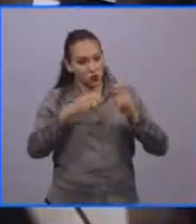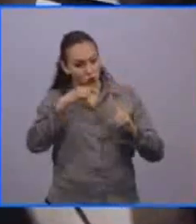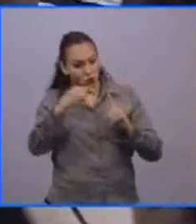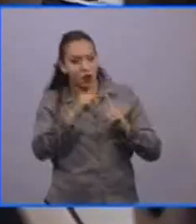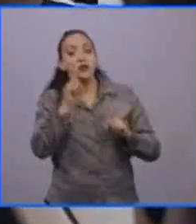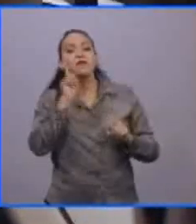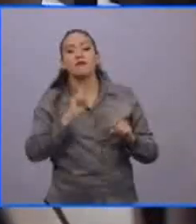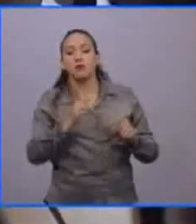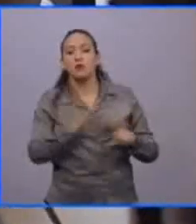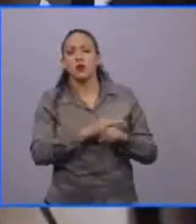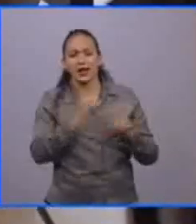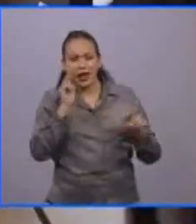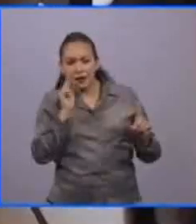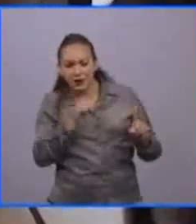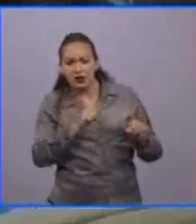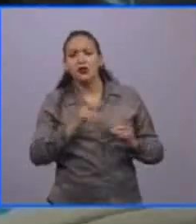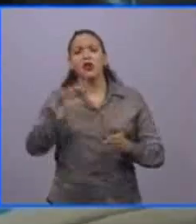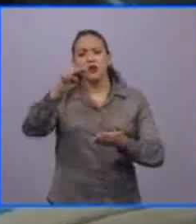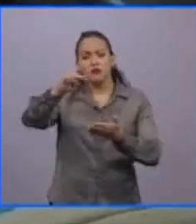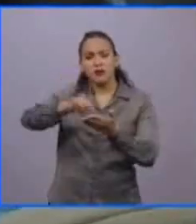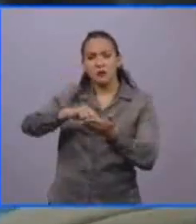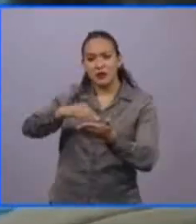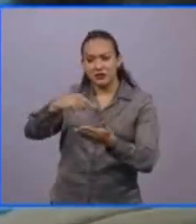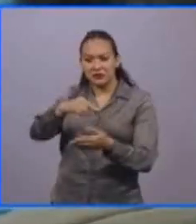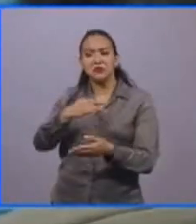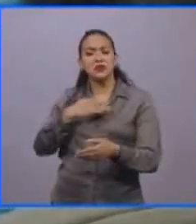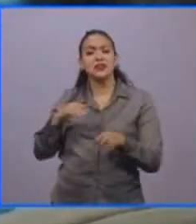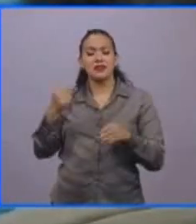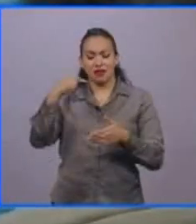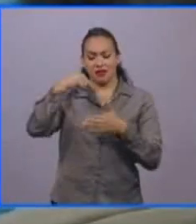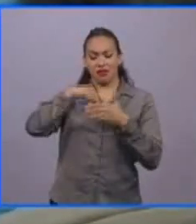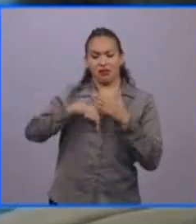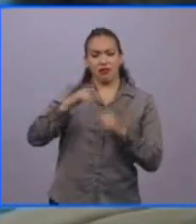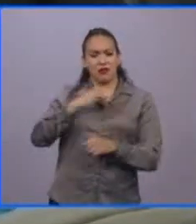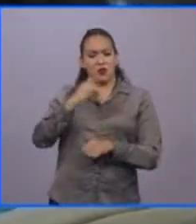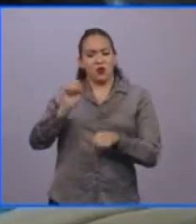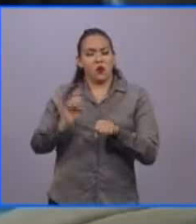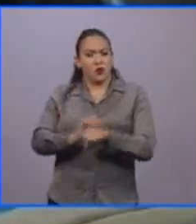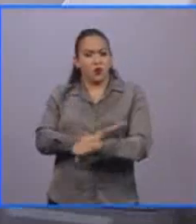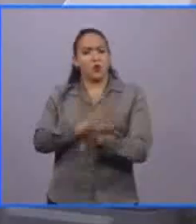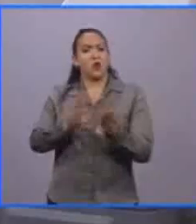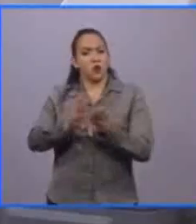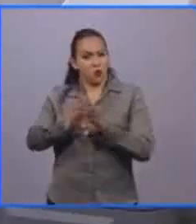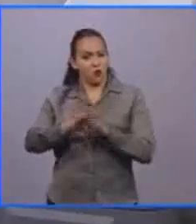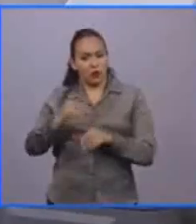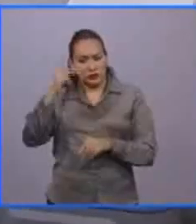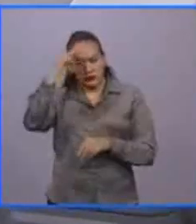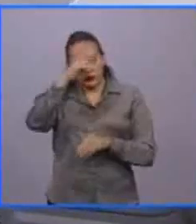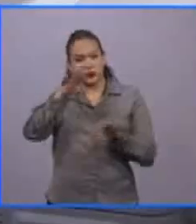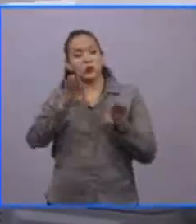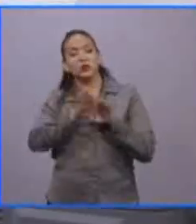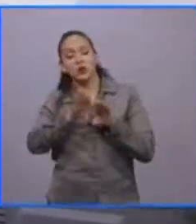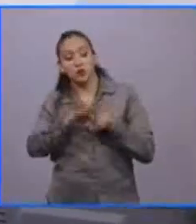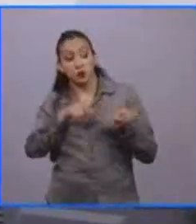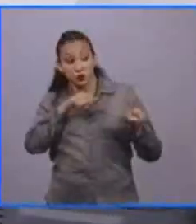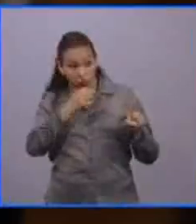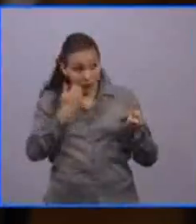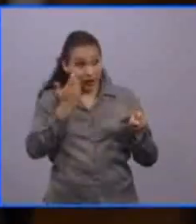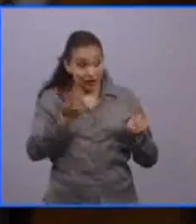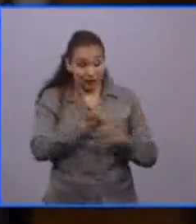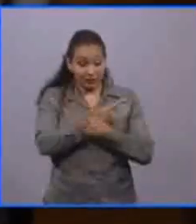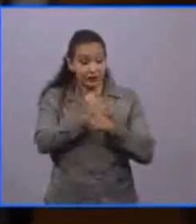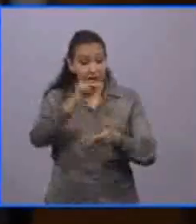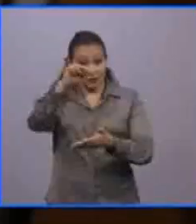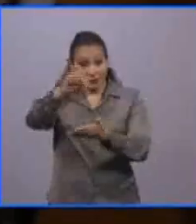experiencia, que la renuncia se firmó bajo coacción emocional y psicológica, por lo que corresponde al patrón demostrar lo contrario, ya que tiene